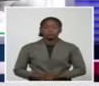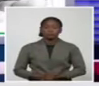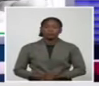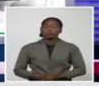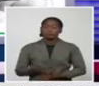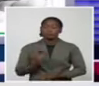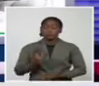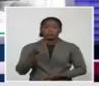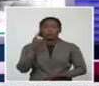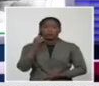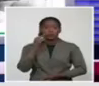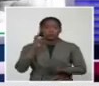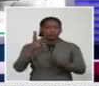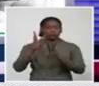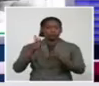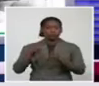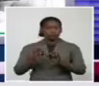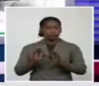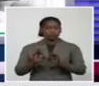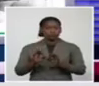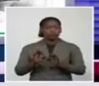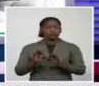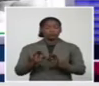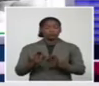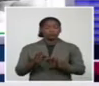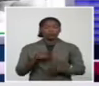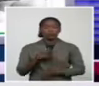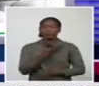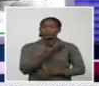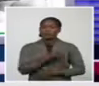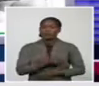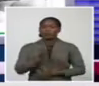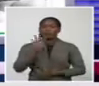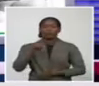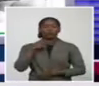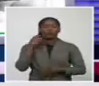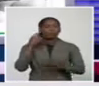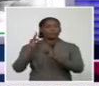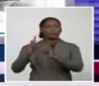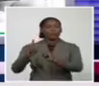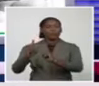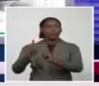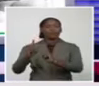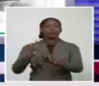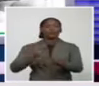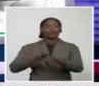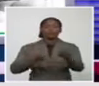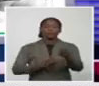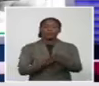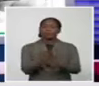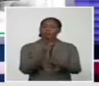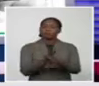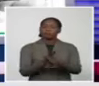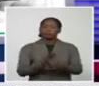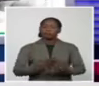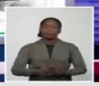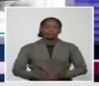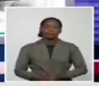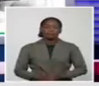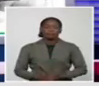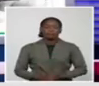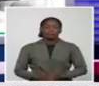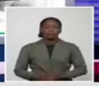más relevantes de esta jornada, una cifra triste, 4 fallecidos como consecuencia de la enfermedad, una jornada